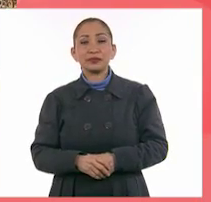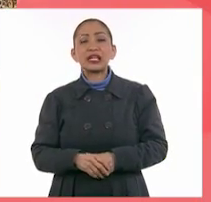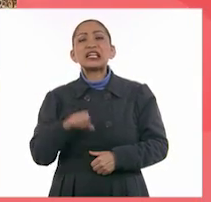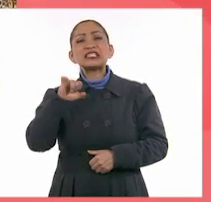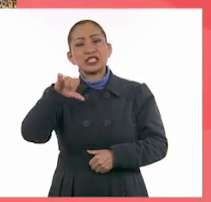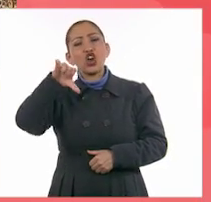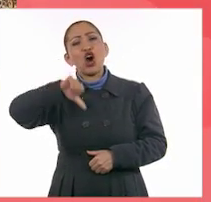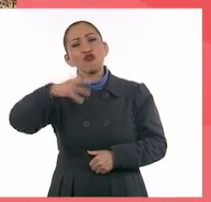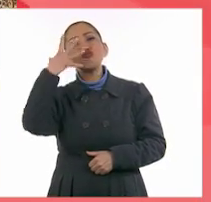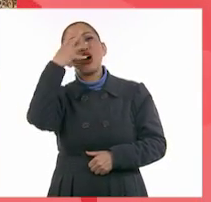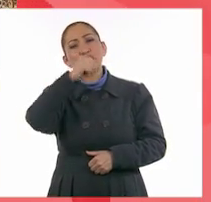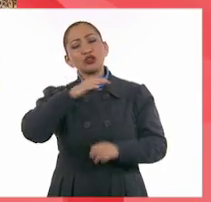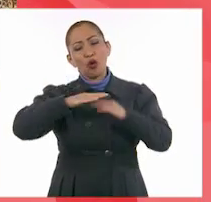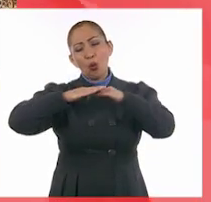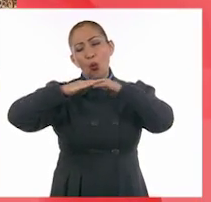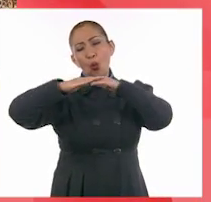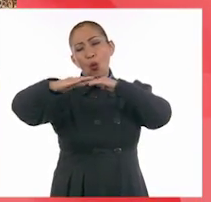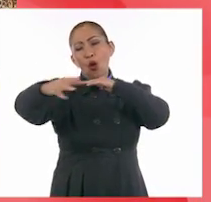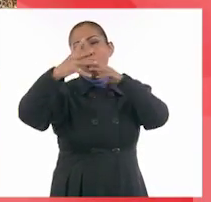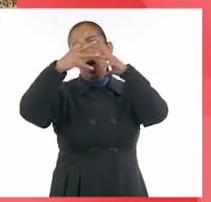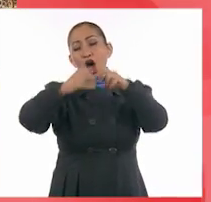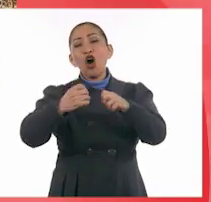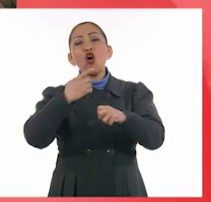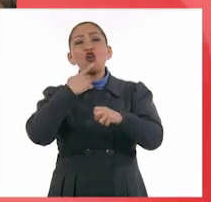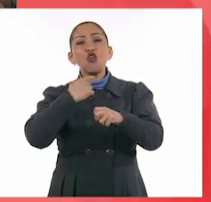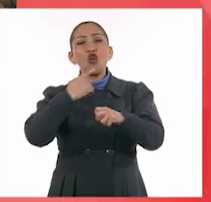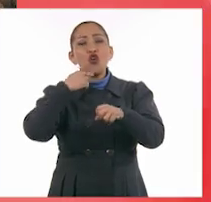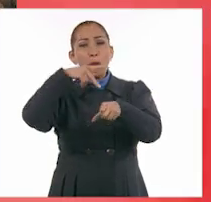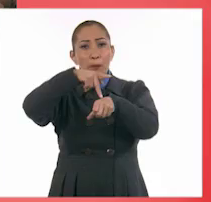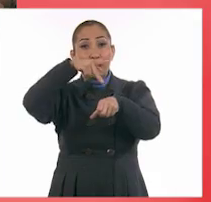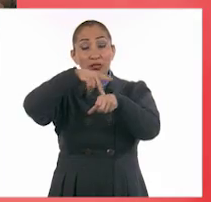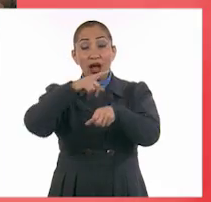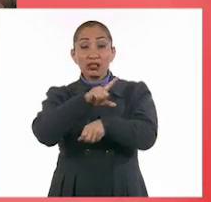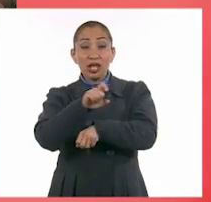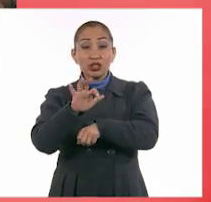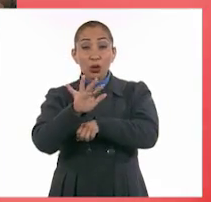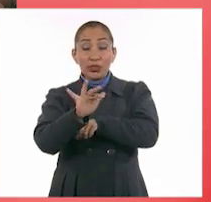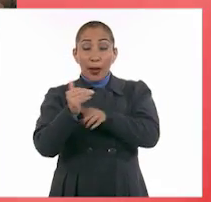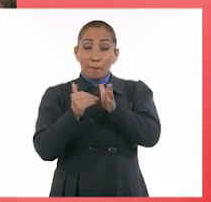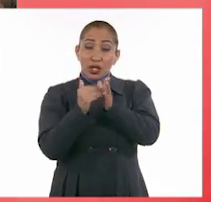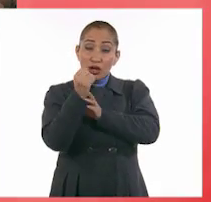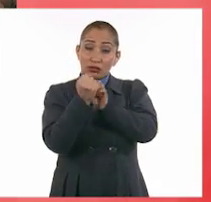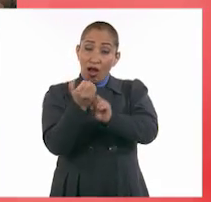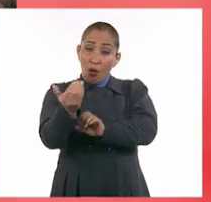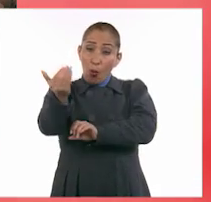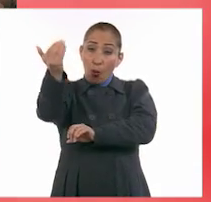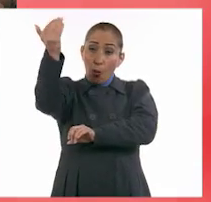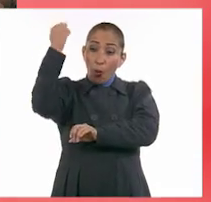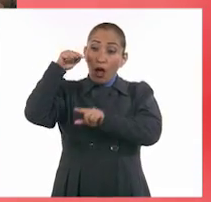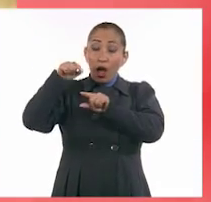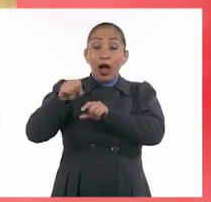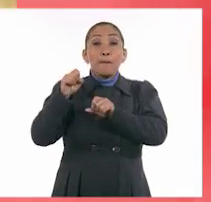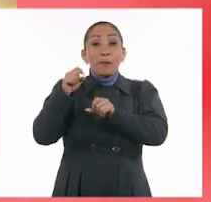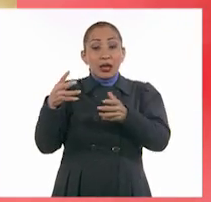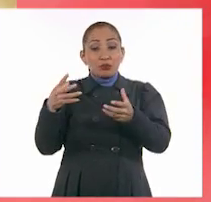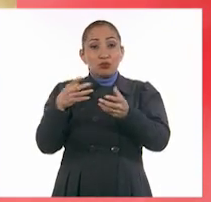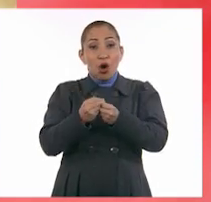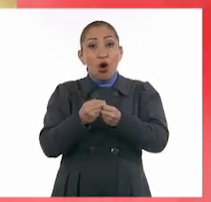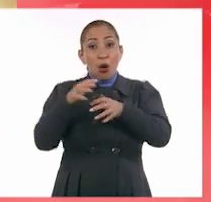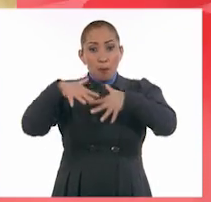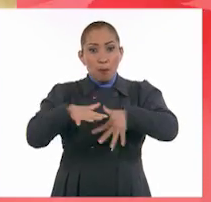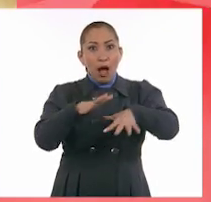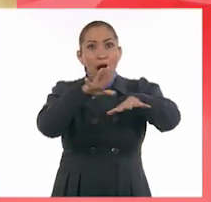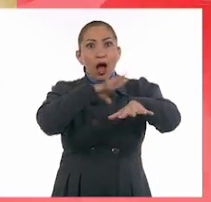Aunque hoy es un hermoso desierto de rocas rojizas, hace más de 150 millones de años formó parte del lecho